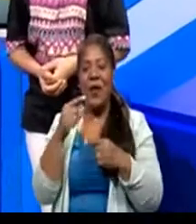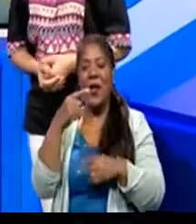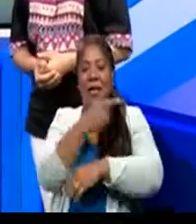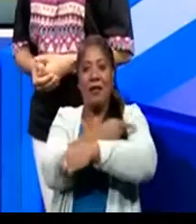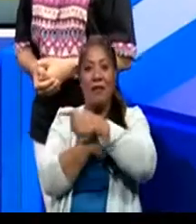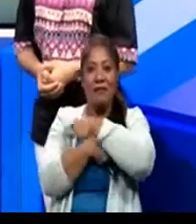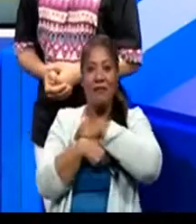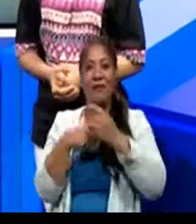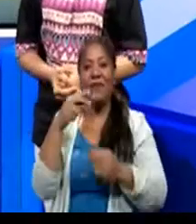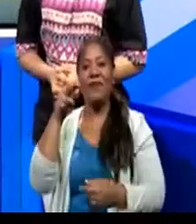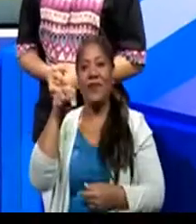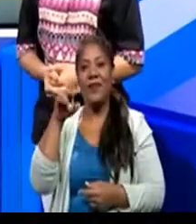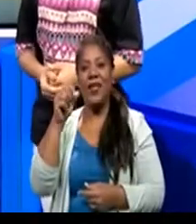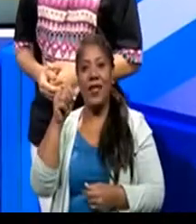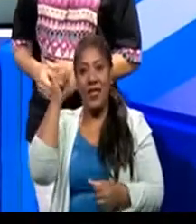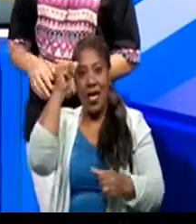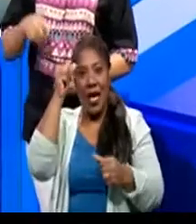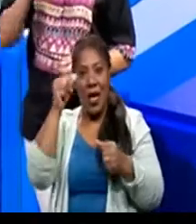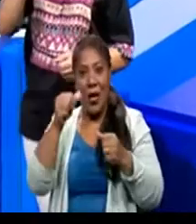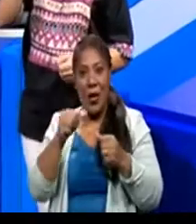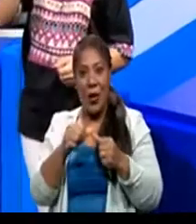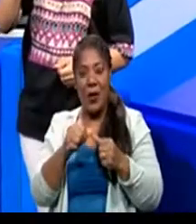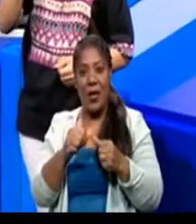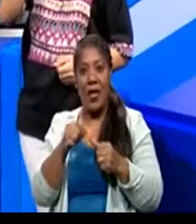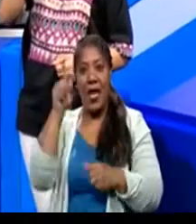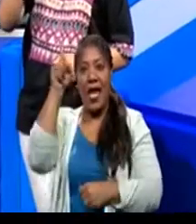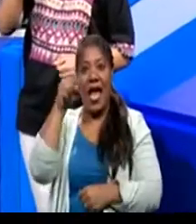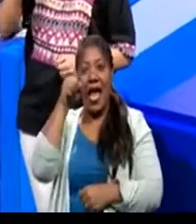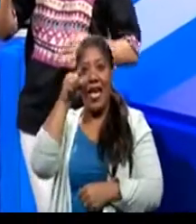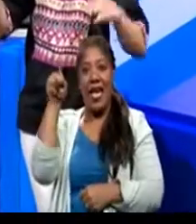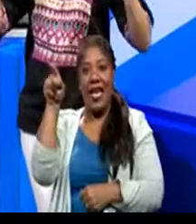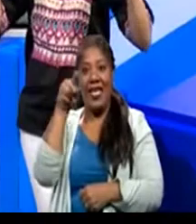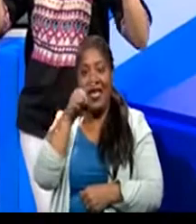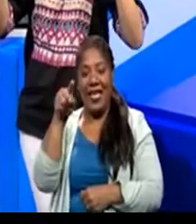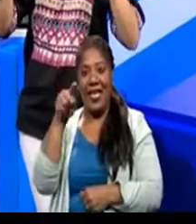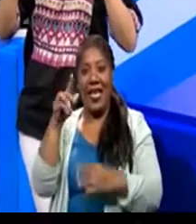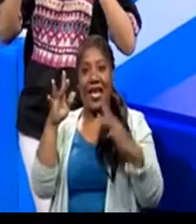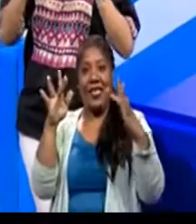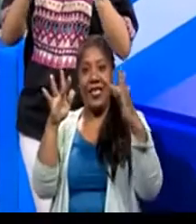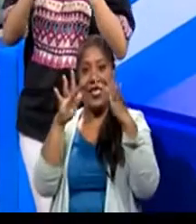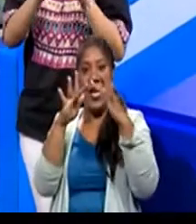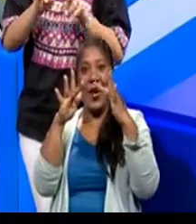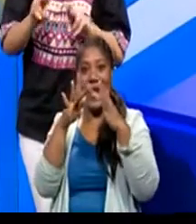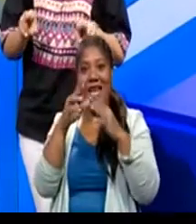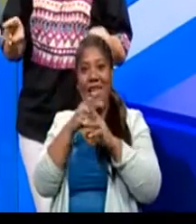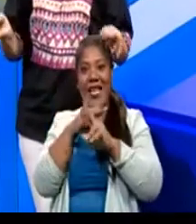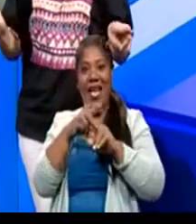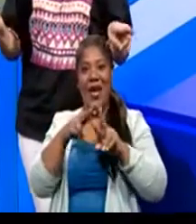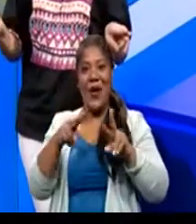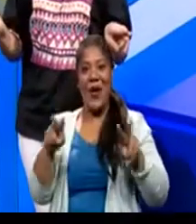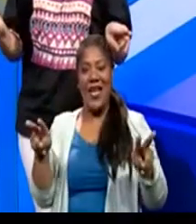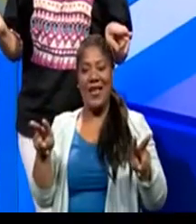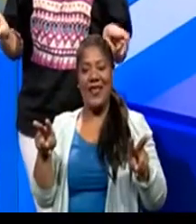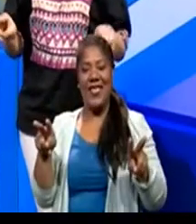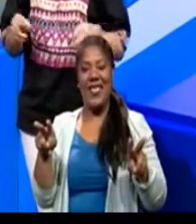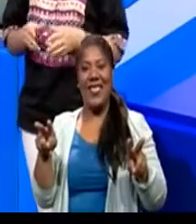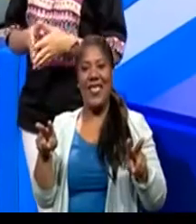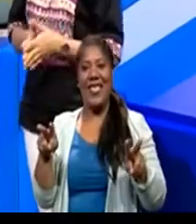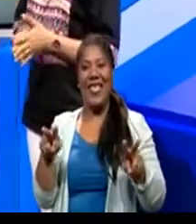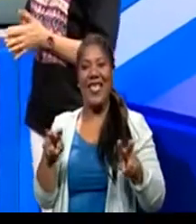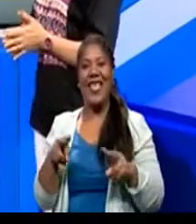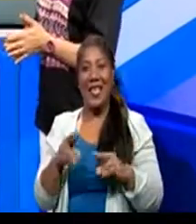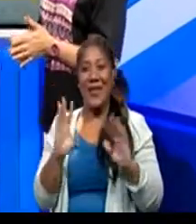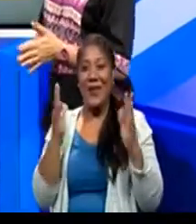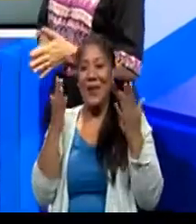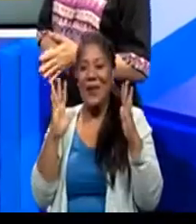primero. Bien, recuerden, chicos, que la estrella se conecta con la diversidad. ¡Uy,